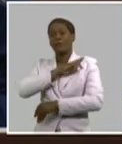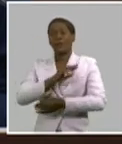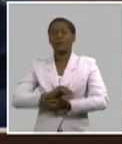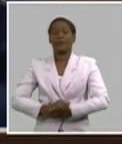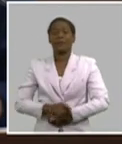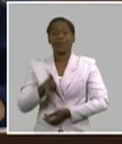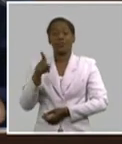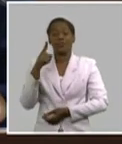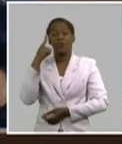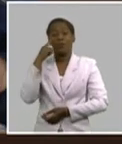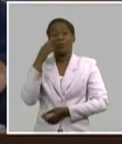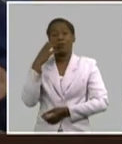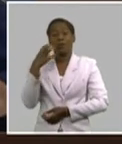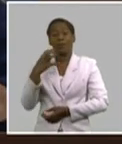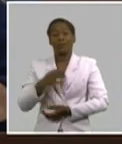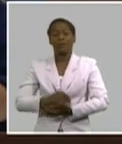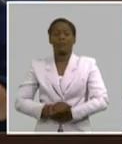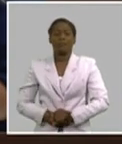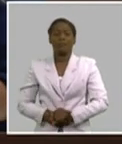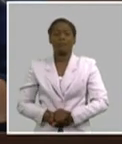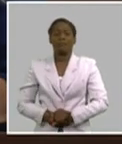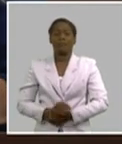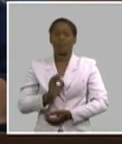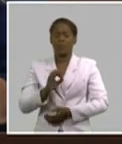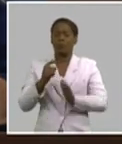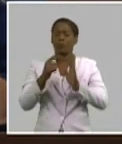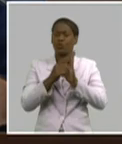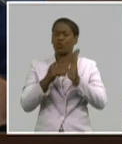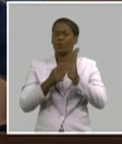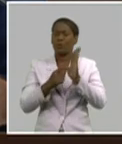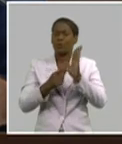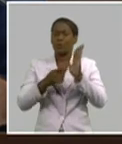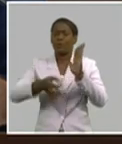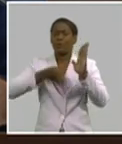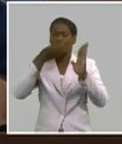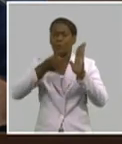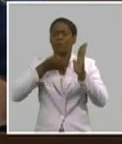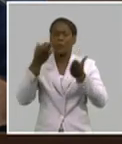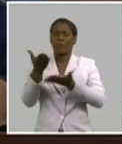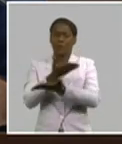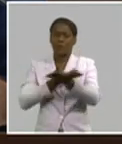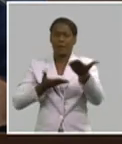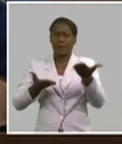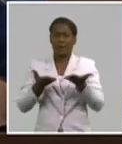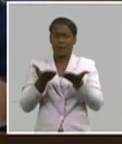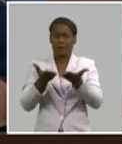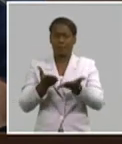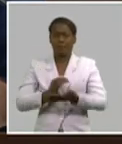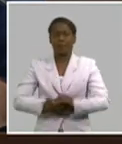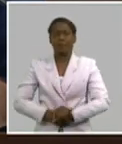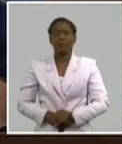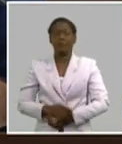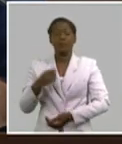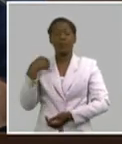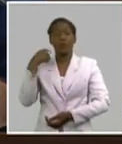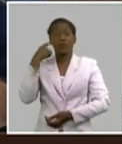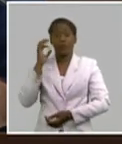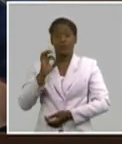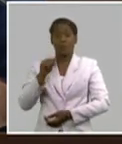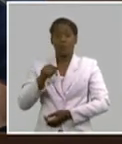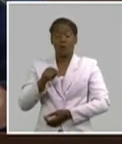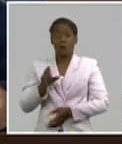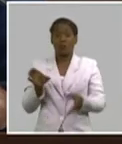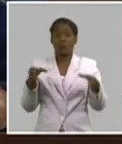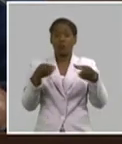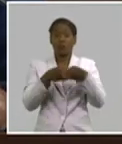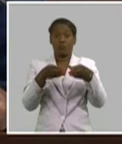problema. Y esa era una de las consideraciones que quería compartir con ustedes. Yo creo que el debate de esta comisión